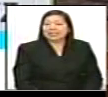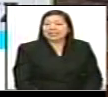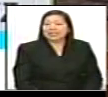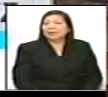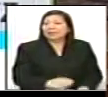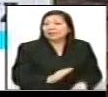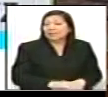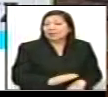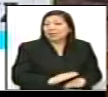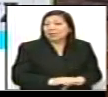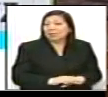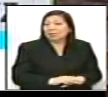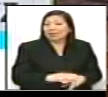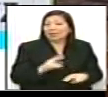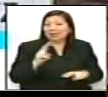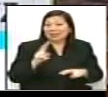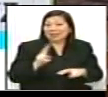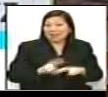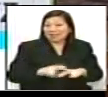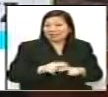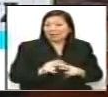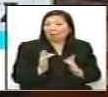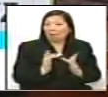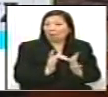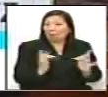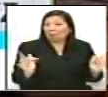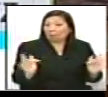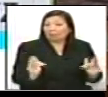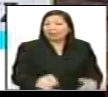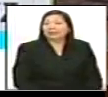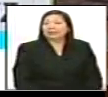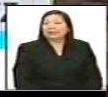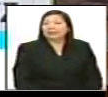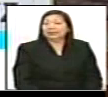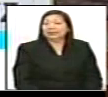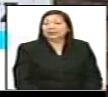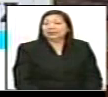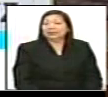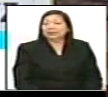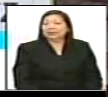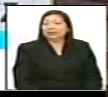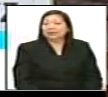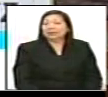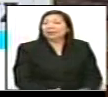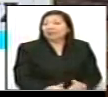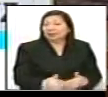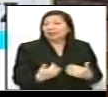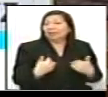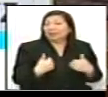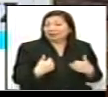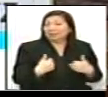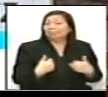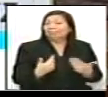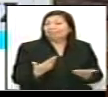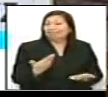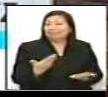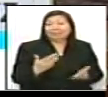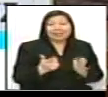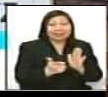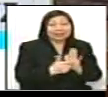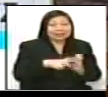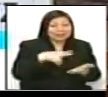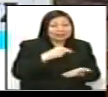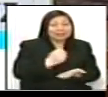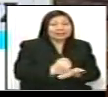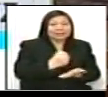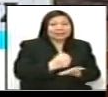Sobre el tema de la silla vacía, me viene a la memoria que tenemos una ley aprobada